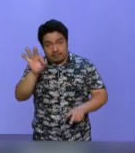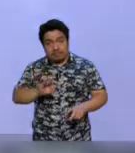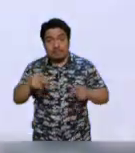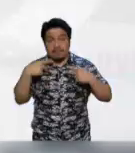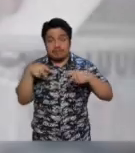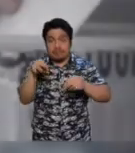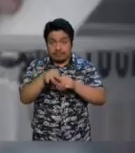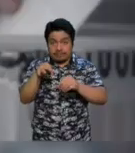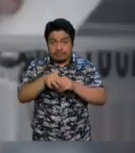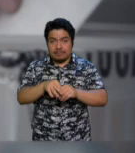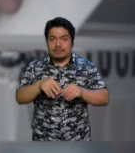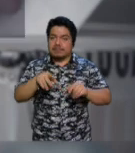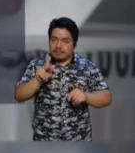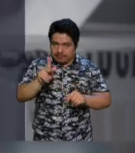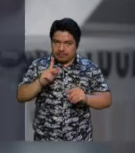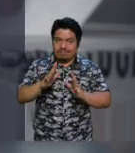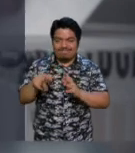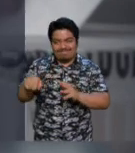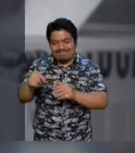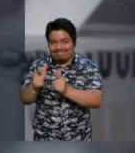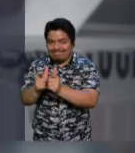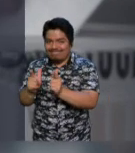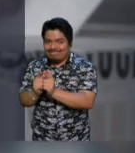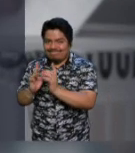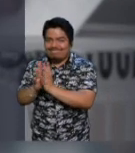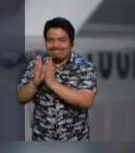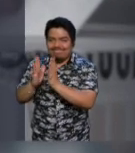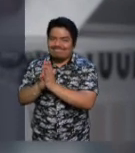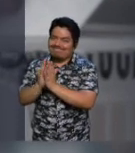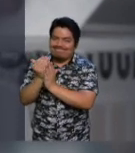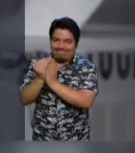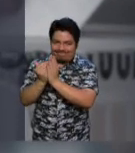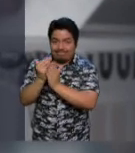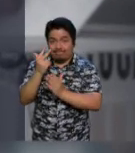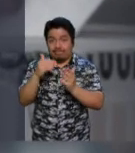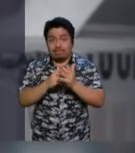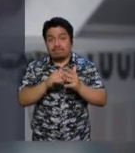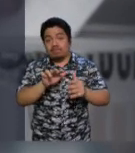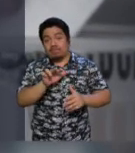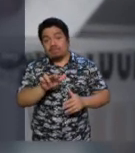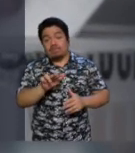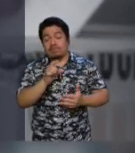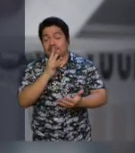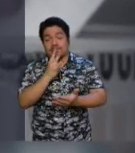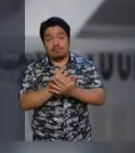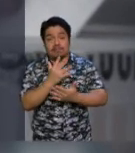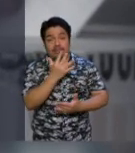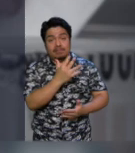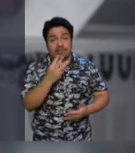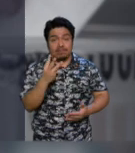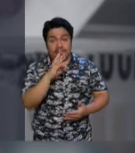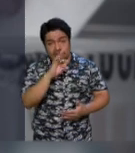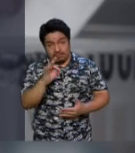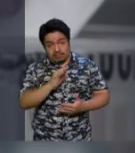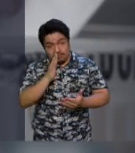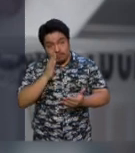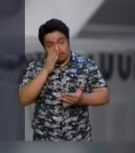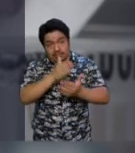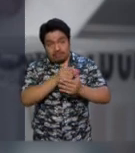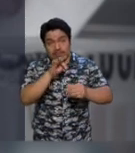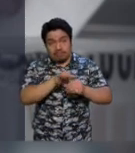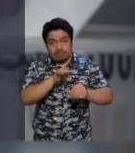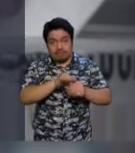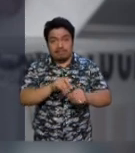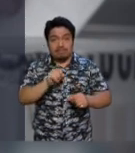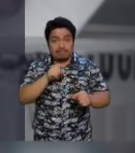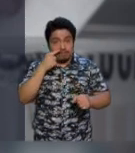votante. Sin embargo, la participación de este grupo no es muy alta. En 2018 solo acudió el 53% a las urnas. Además, de